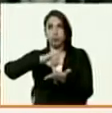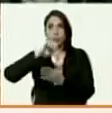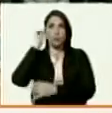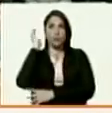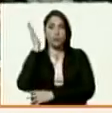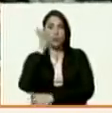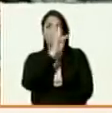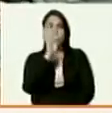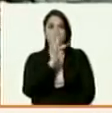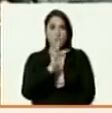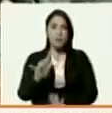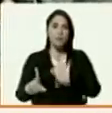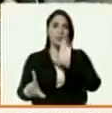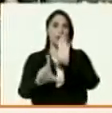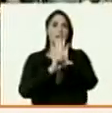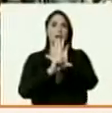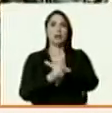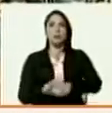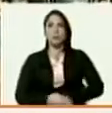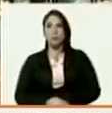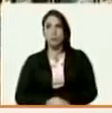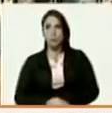Federal Legislativo.